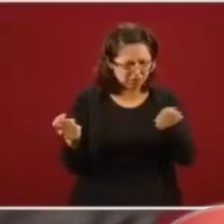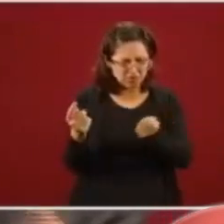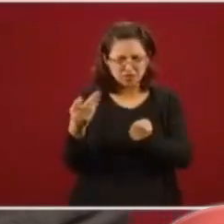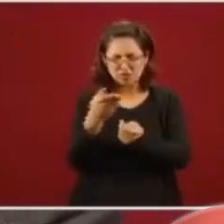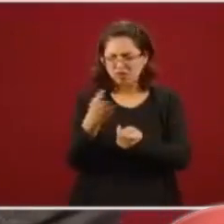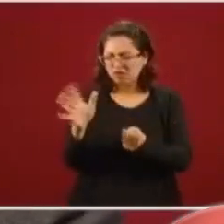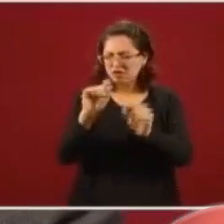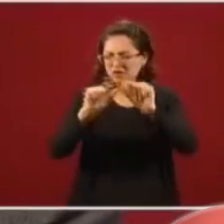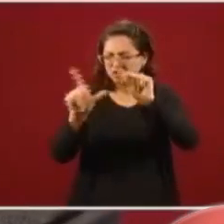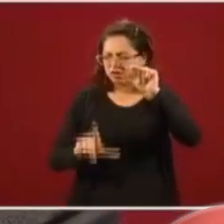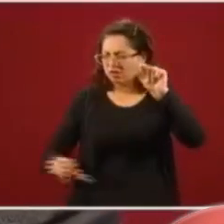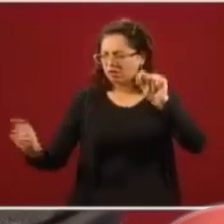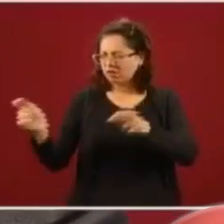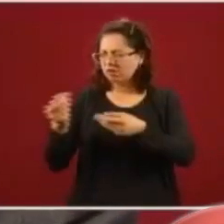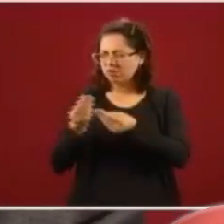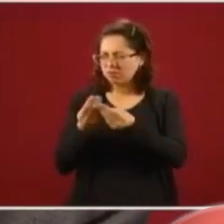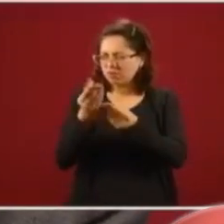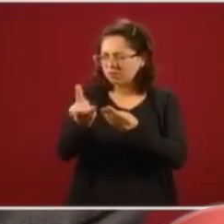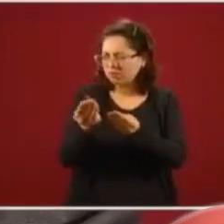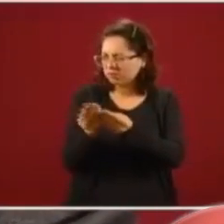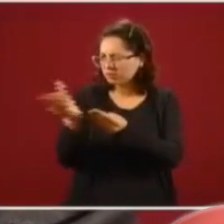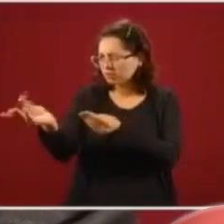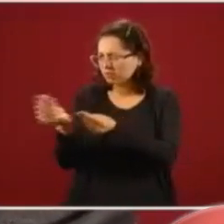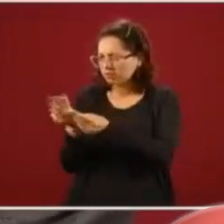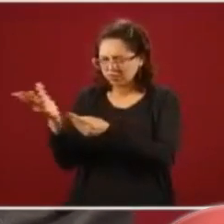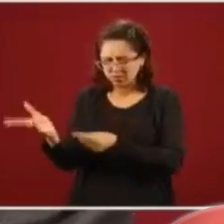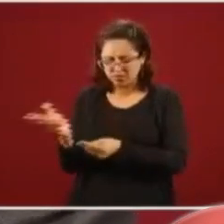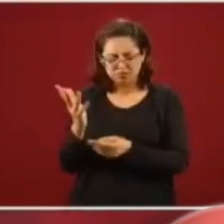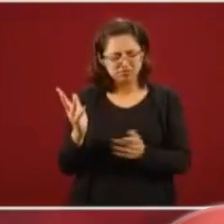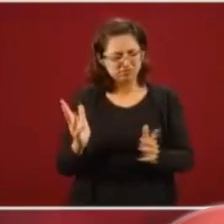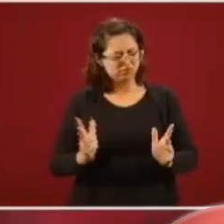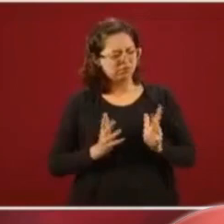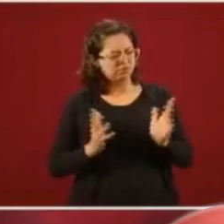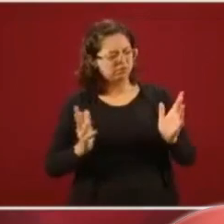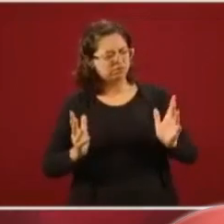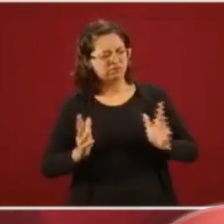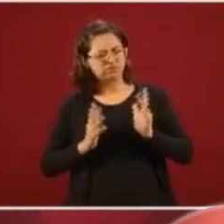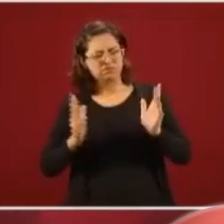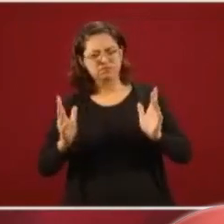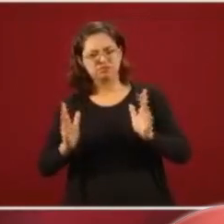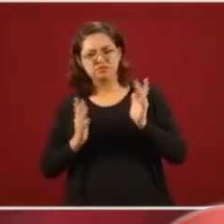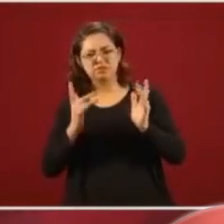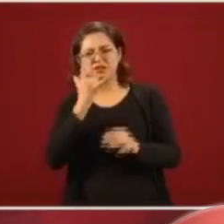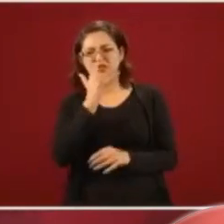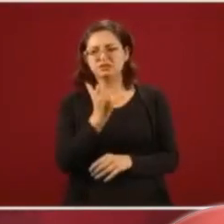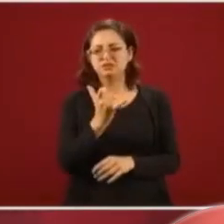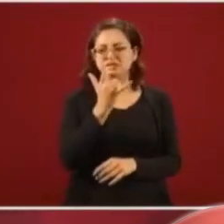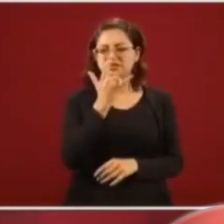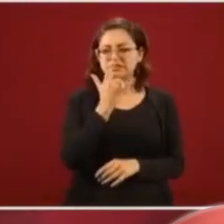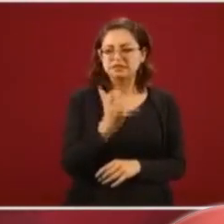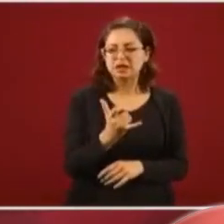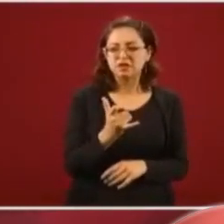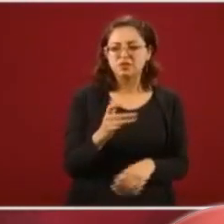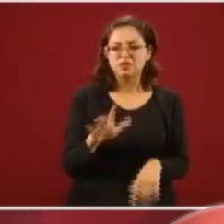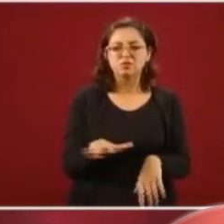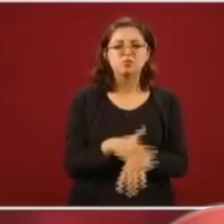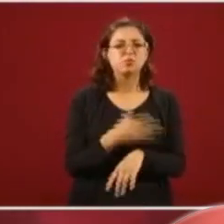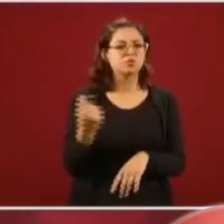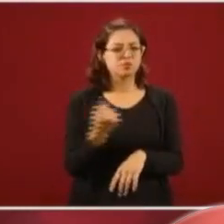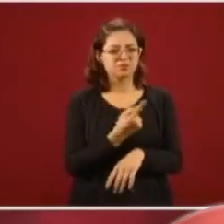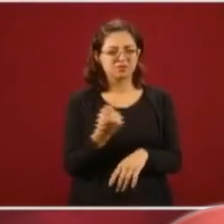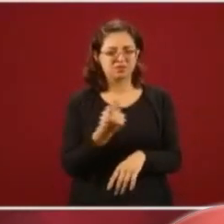en el territorio mexicano y nos llamaba la atención que encontrábamos combinaciones